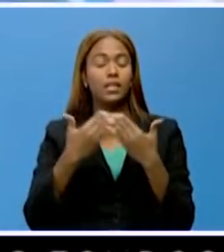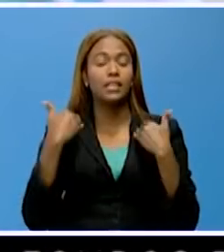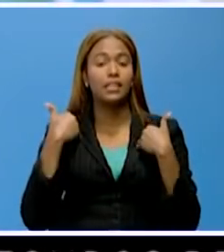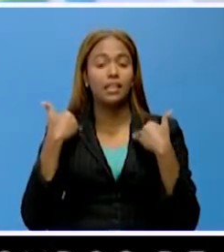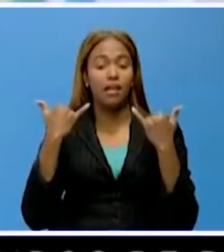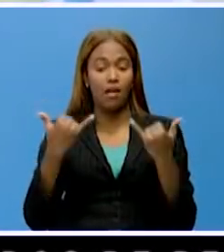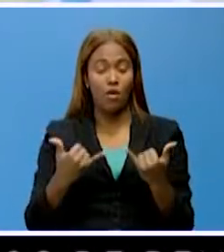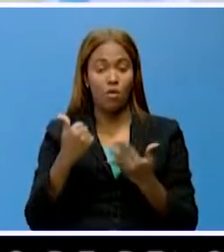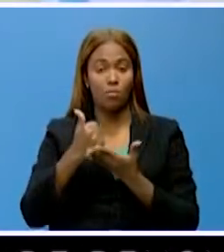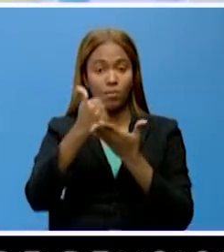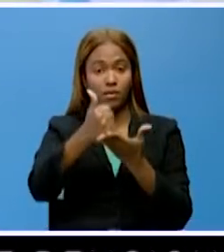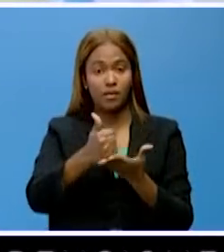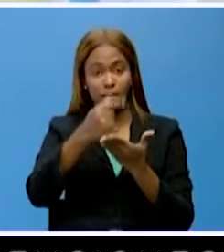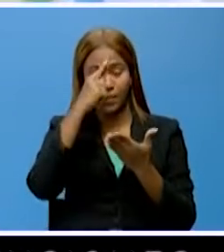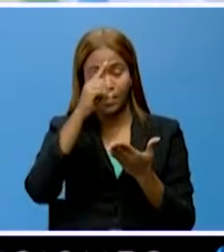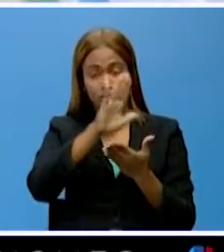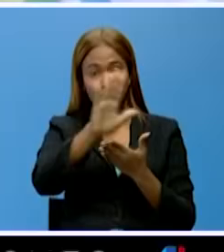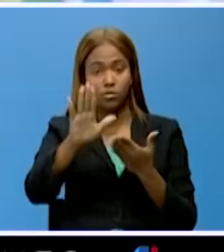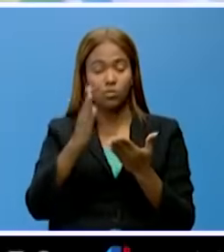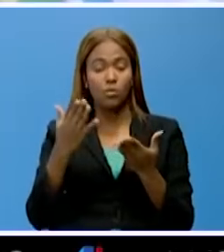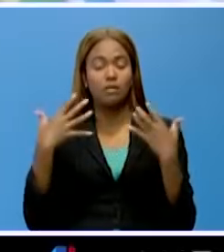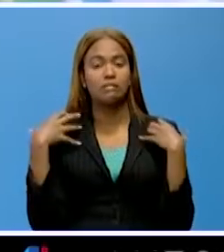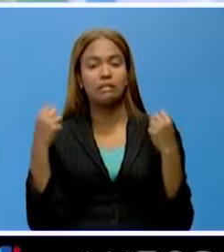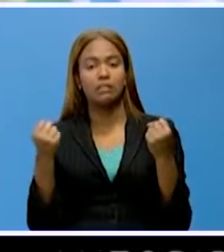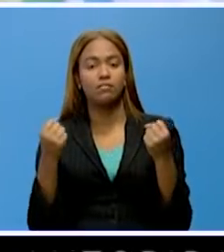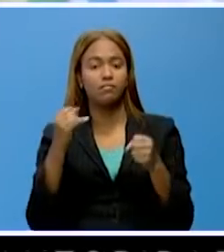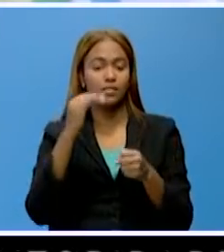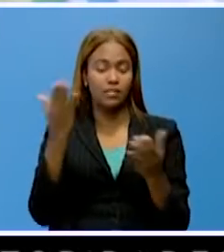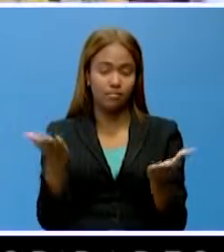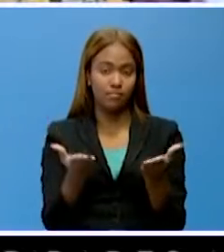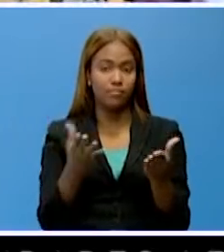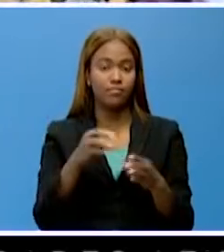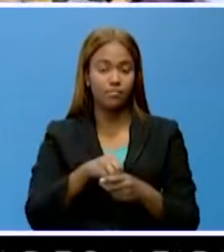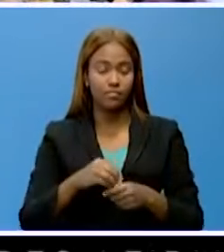construye en FusenSalud e